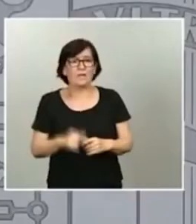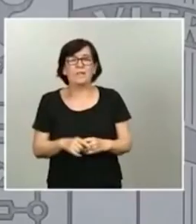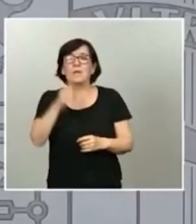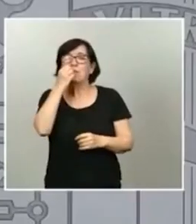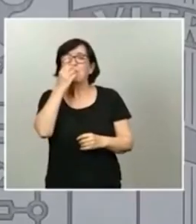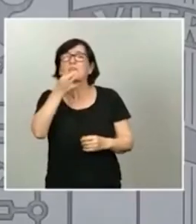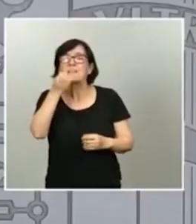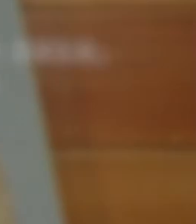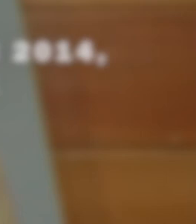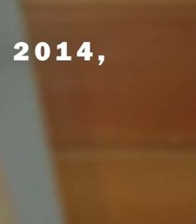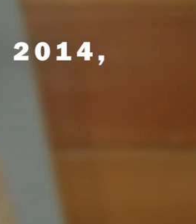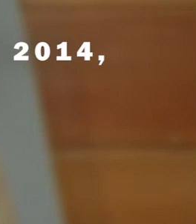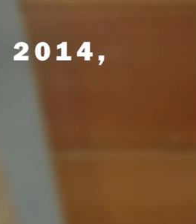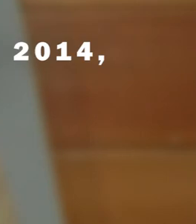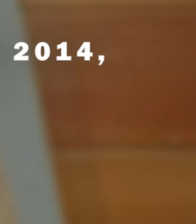Hola, muy buenas tardes.